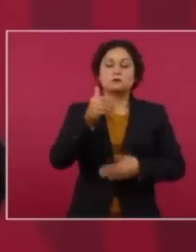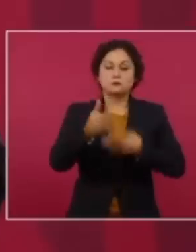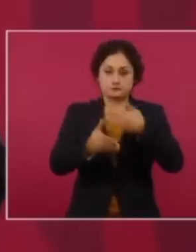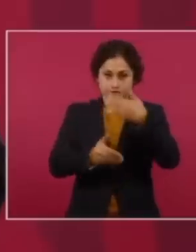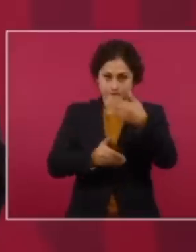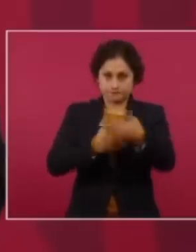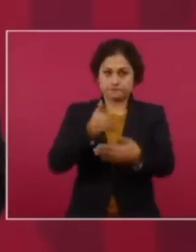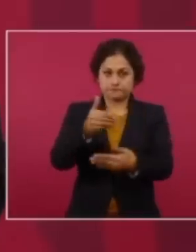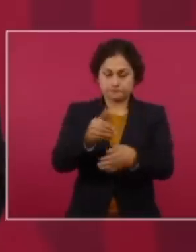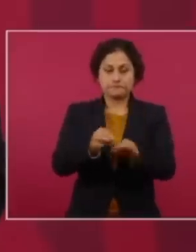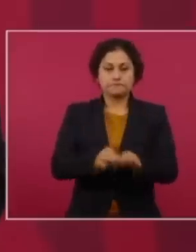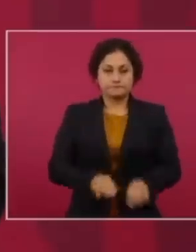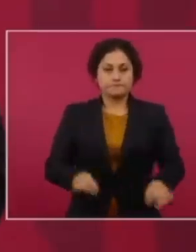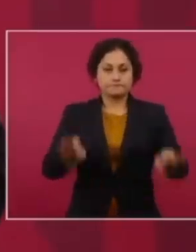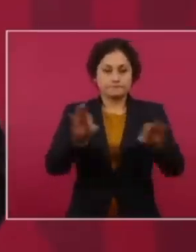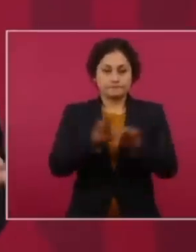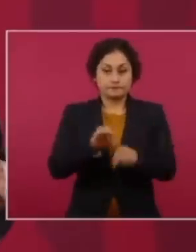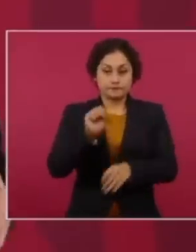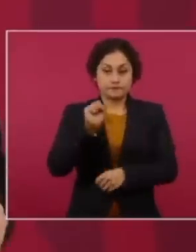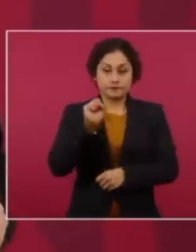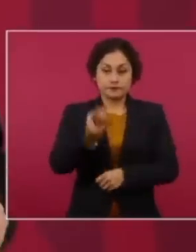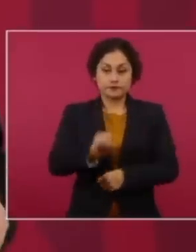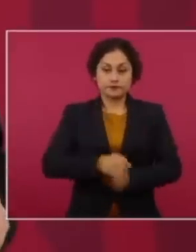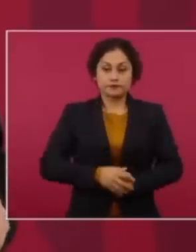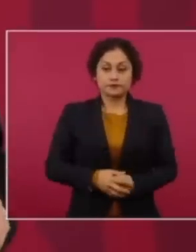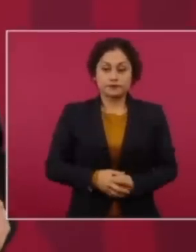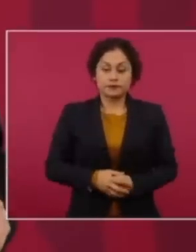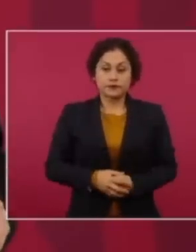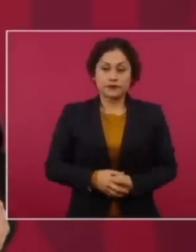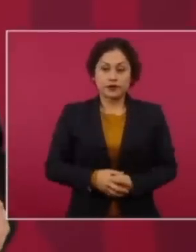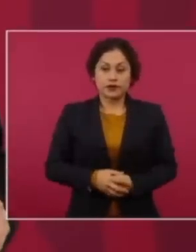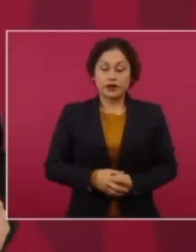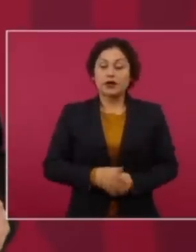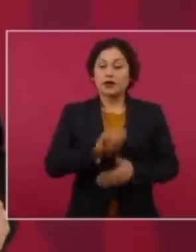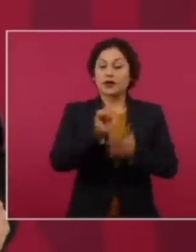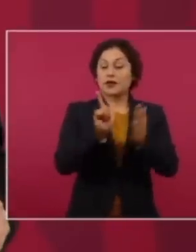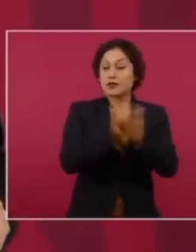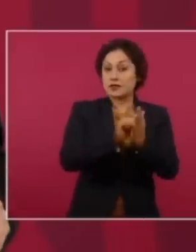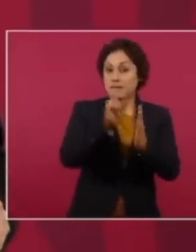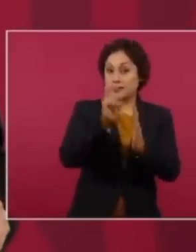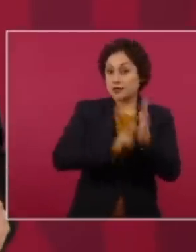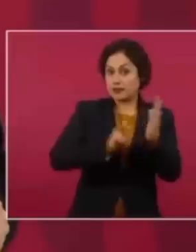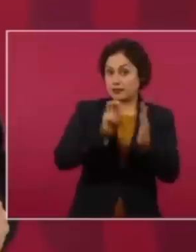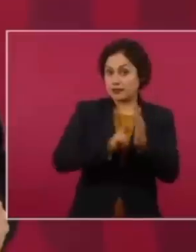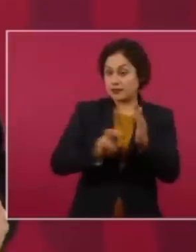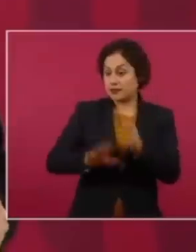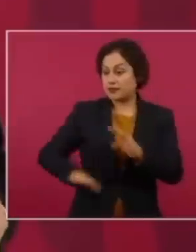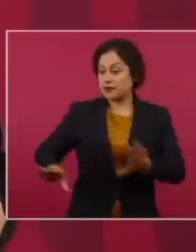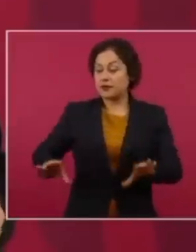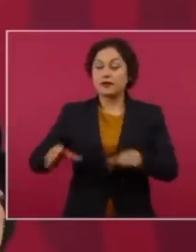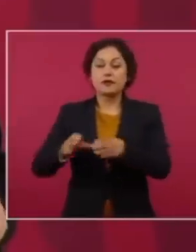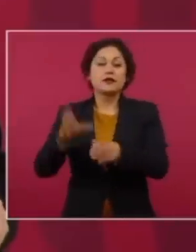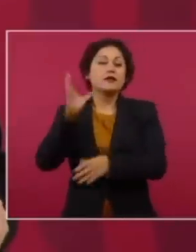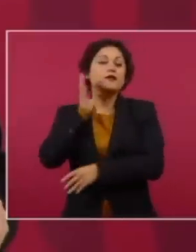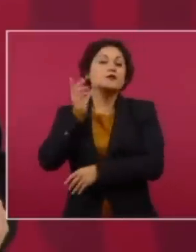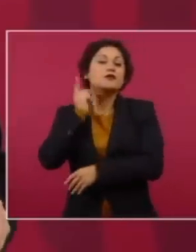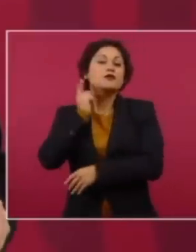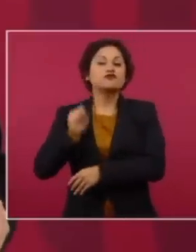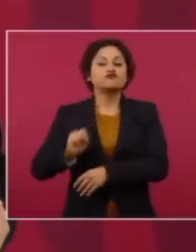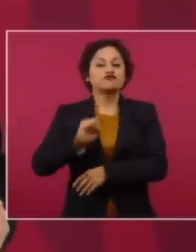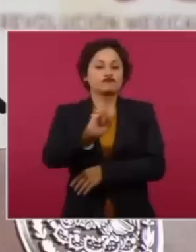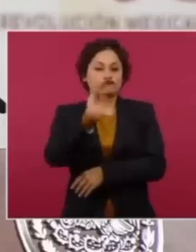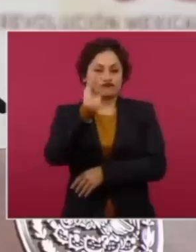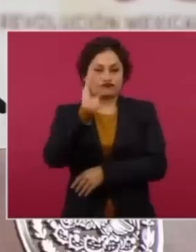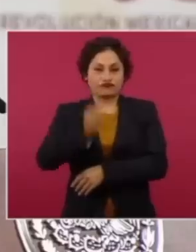el presidente convocó solo a los morenistas que votaron a favor del Plan B para